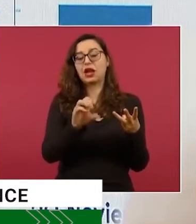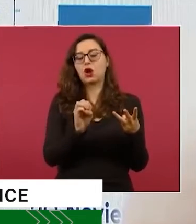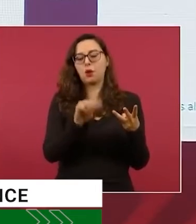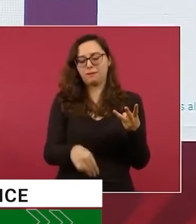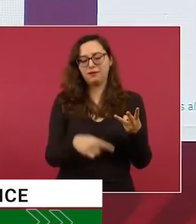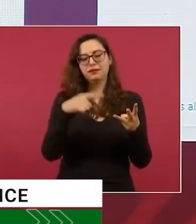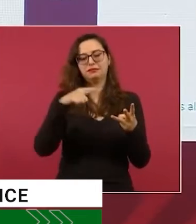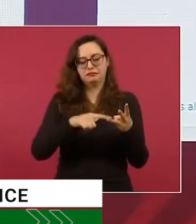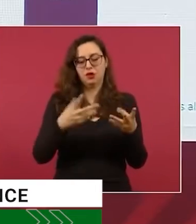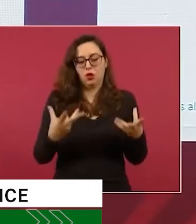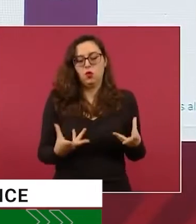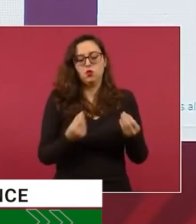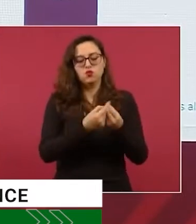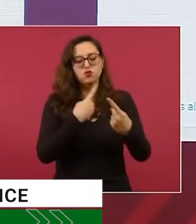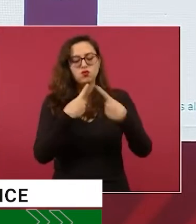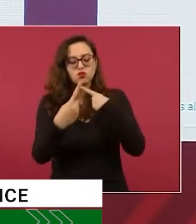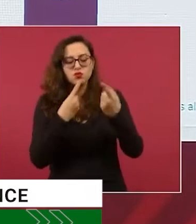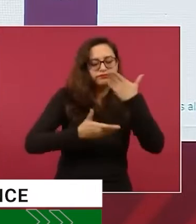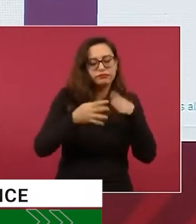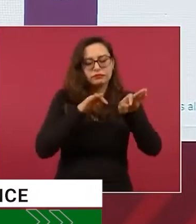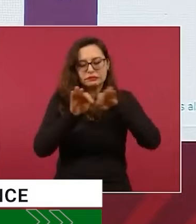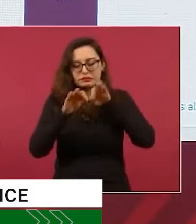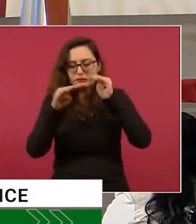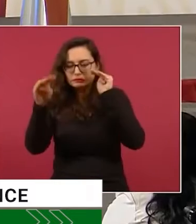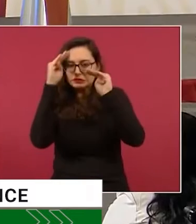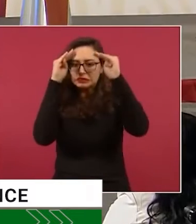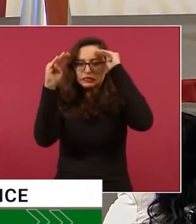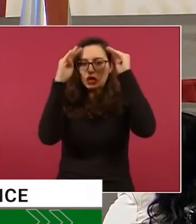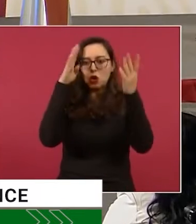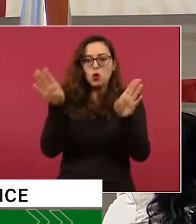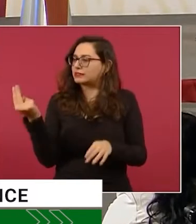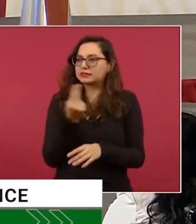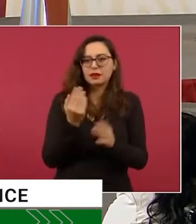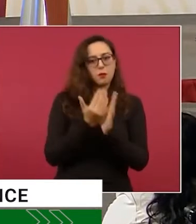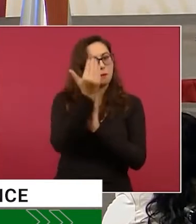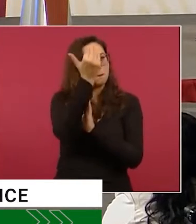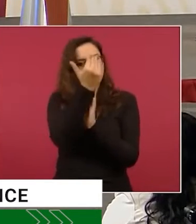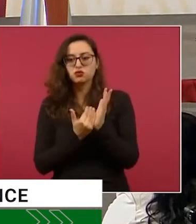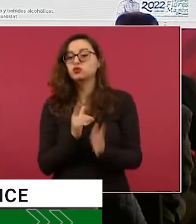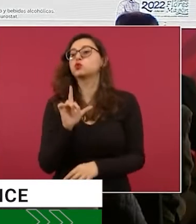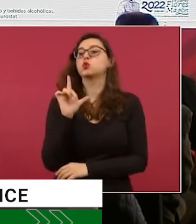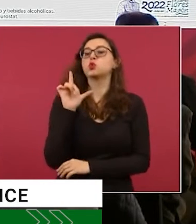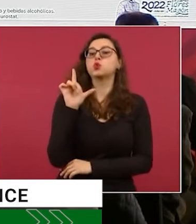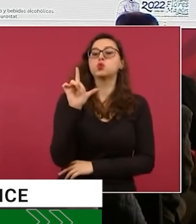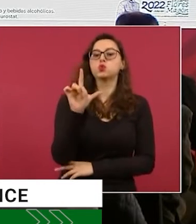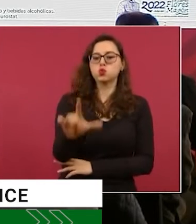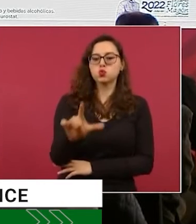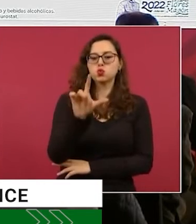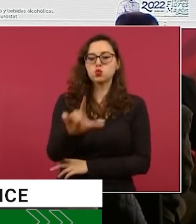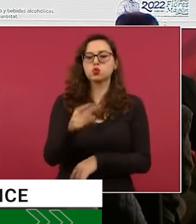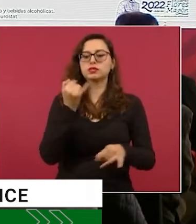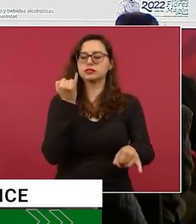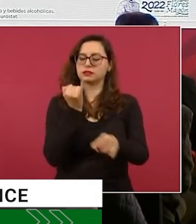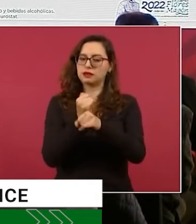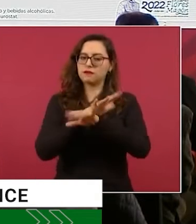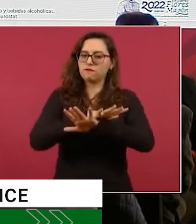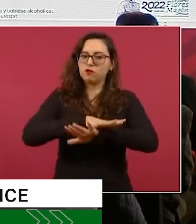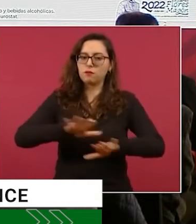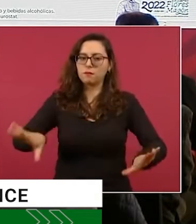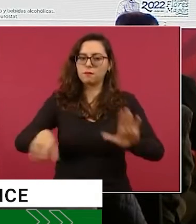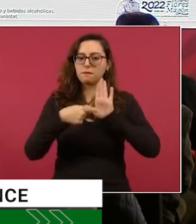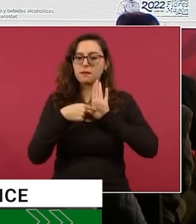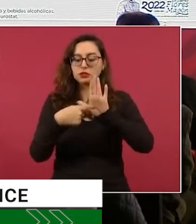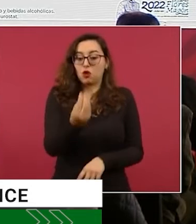este programa. Y el próximo lunes vamos a presentar un informe del plan antiinflacionario